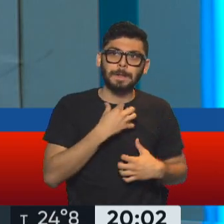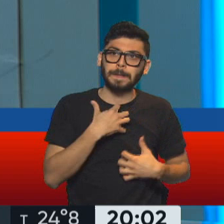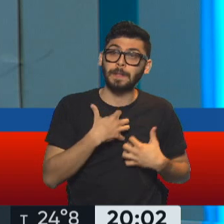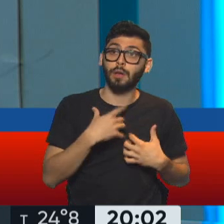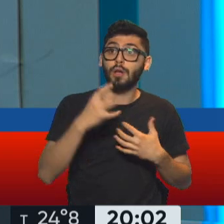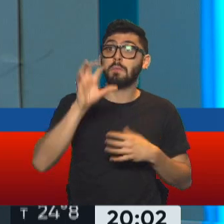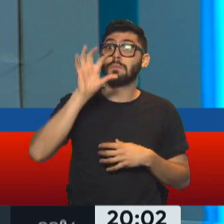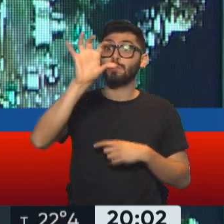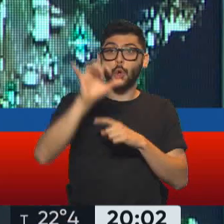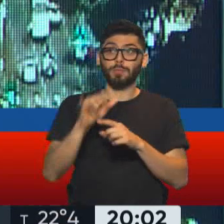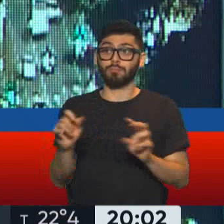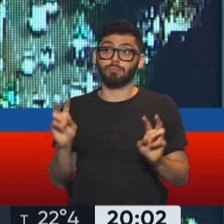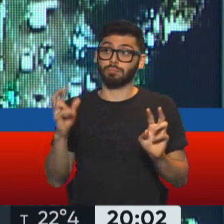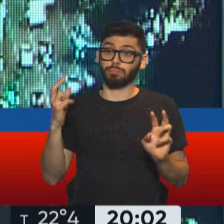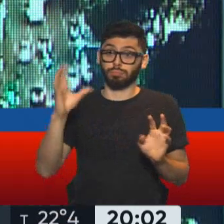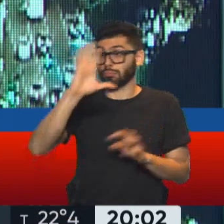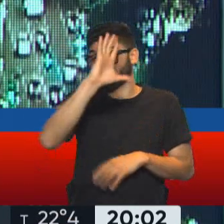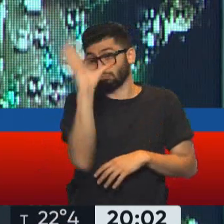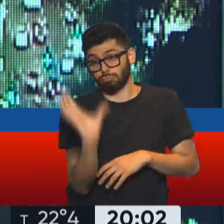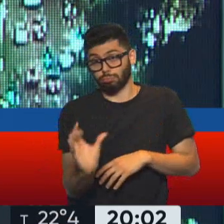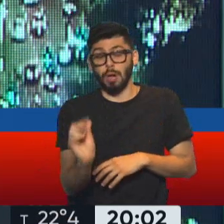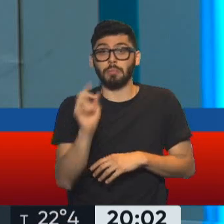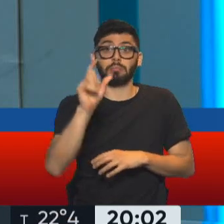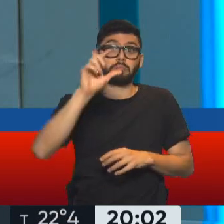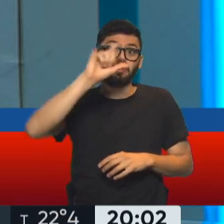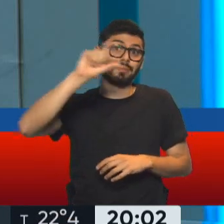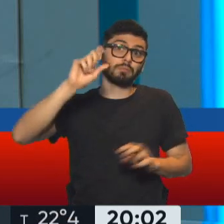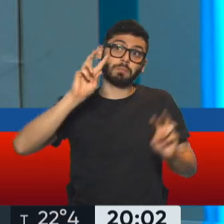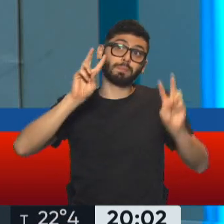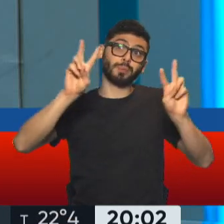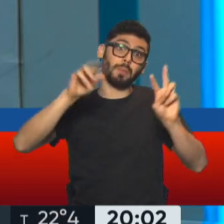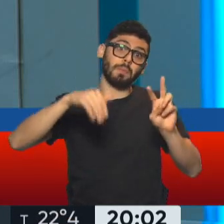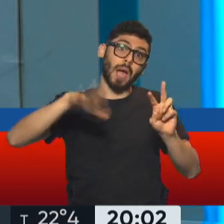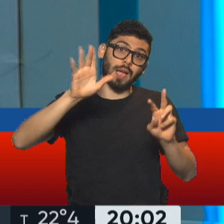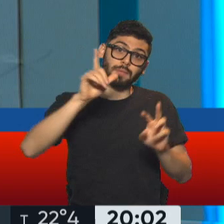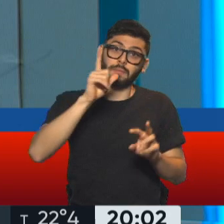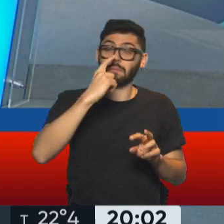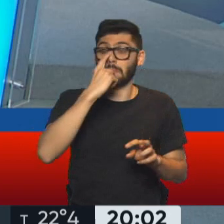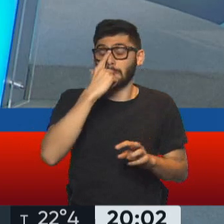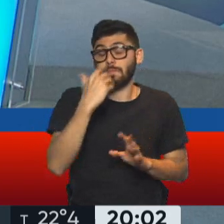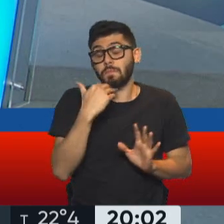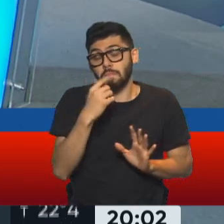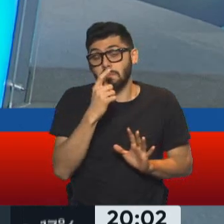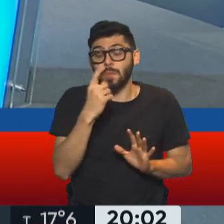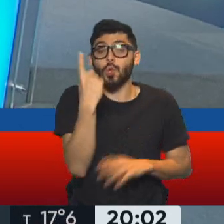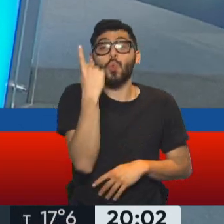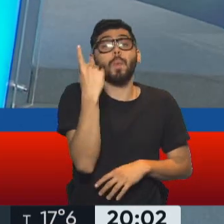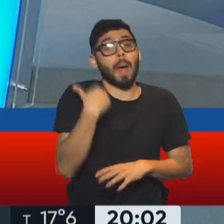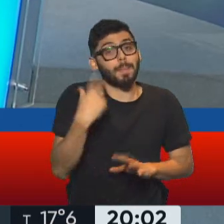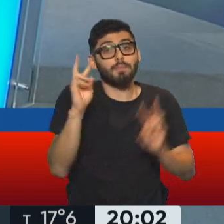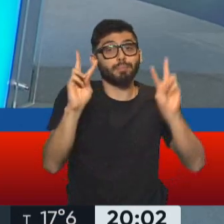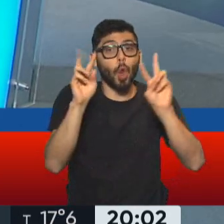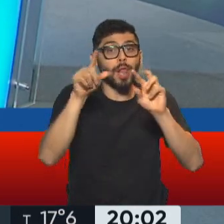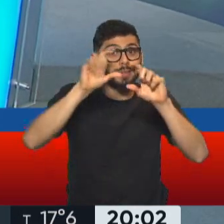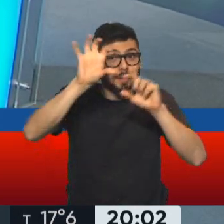quizás más peronista de todas las provincias argentinas, por no decir la única realmente peronista, haya